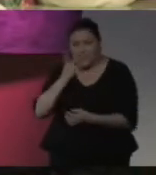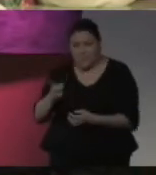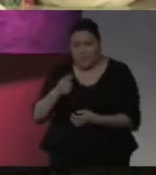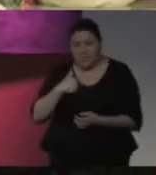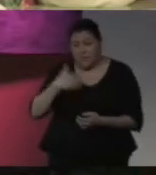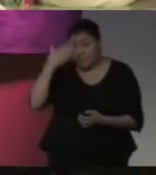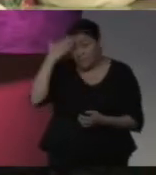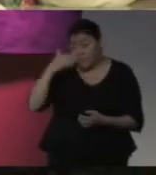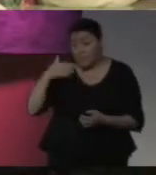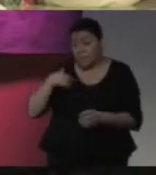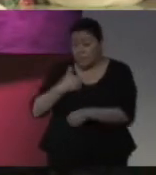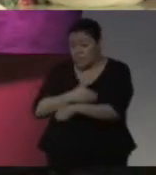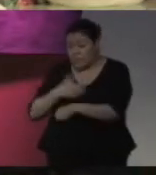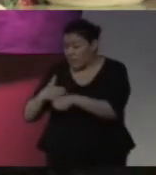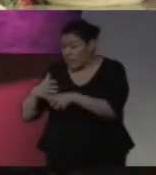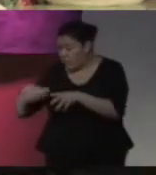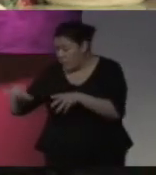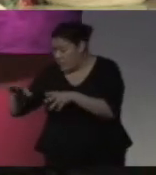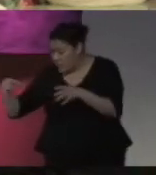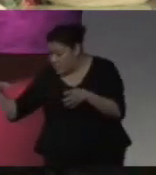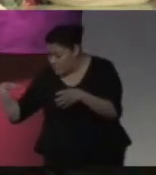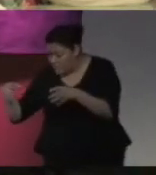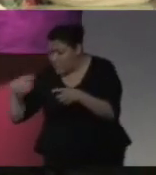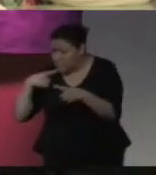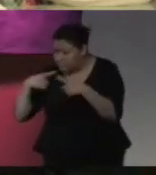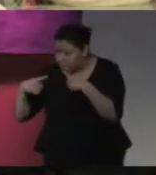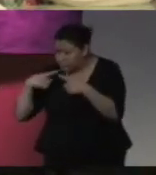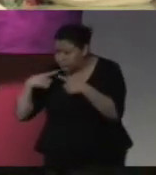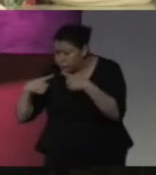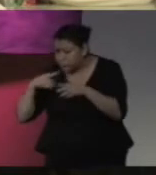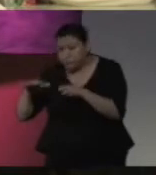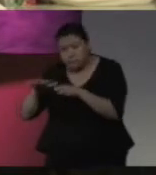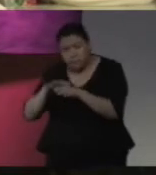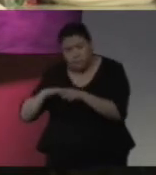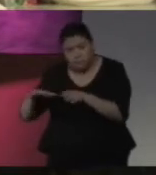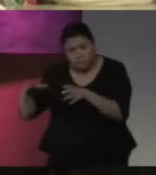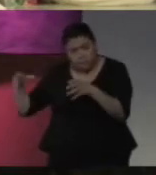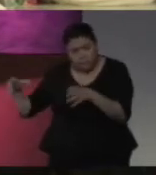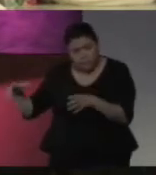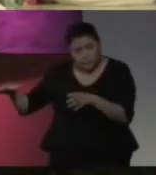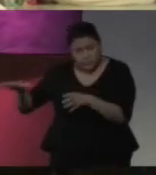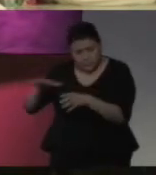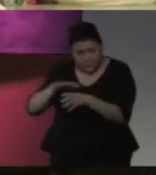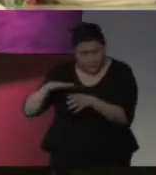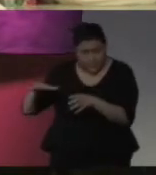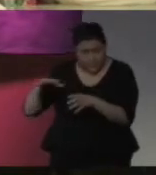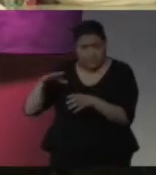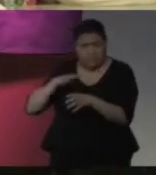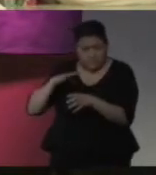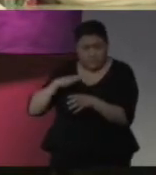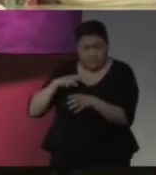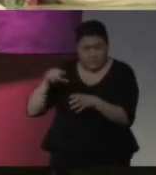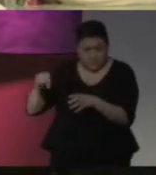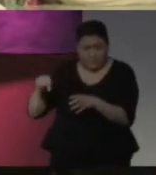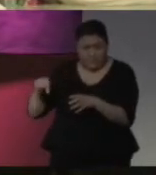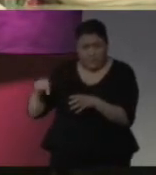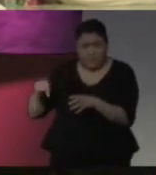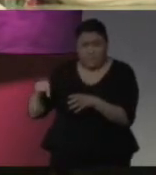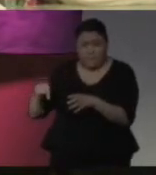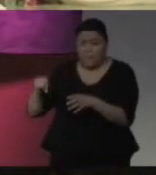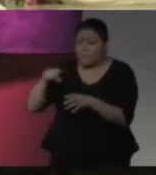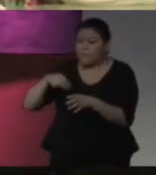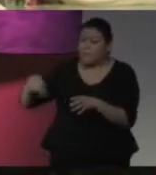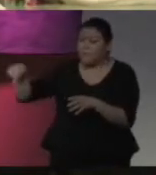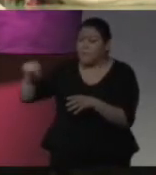compañeras. Se supo de comunidades, zonas e interzonas que